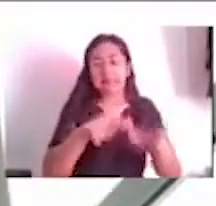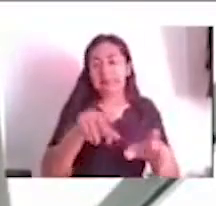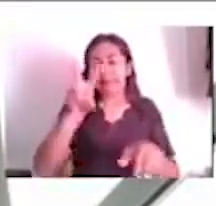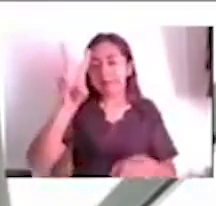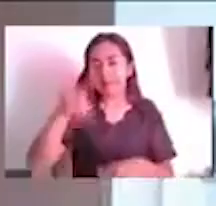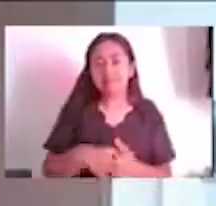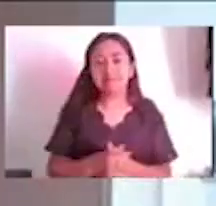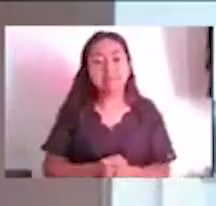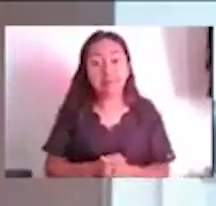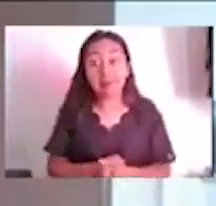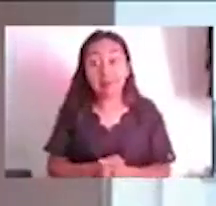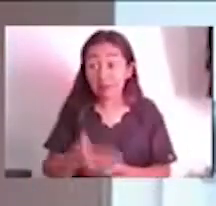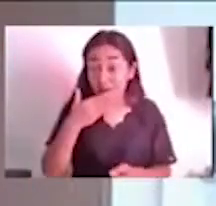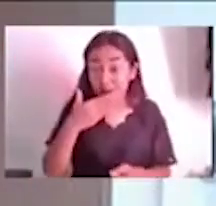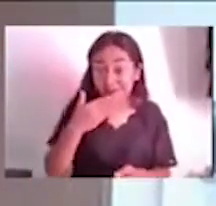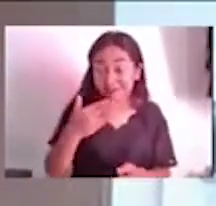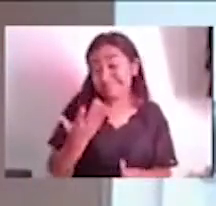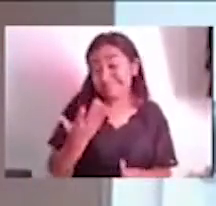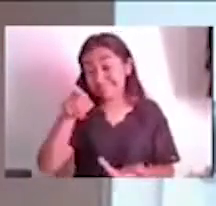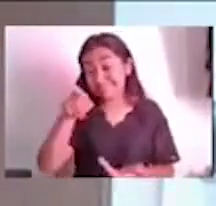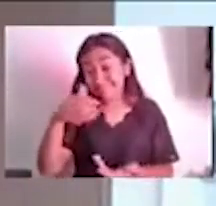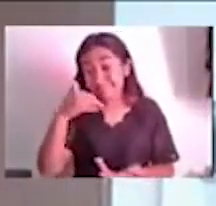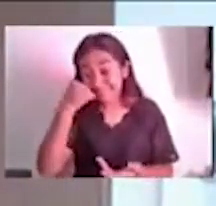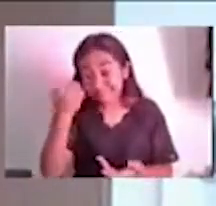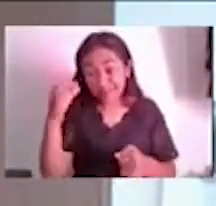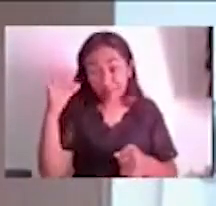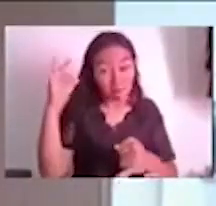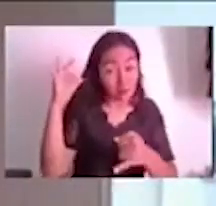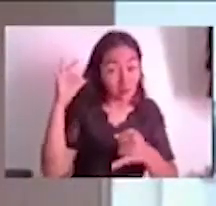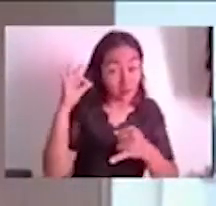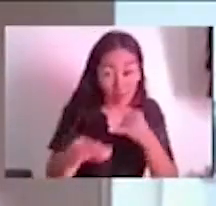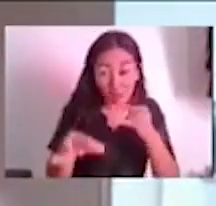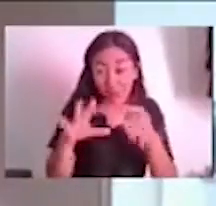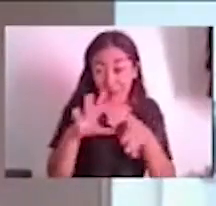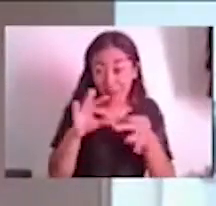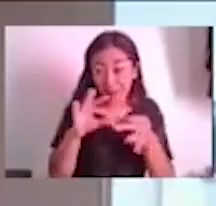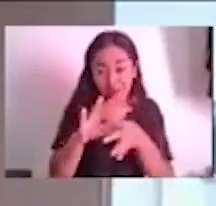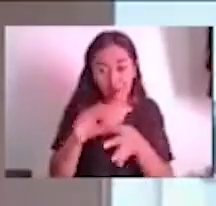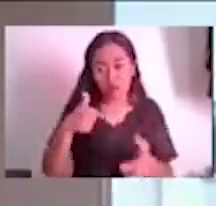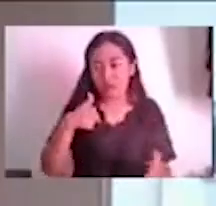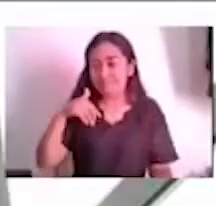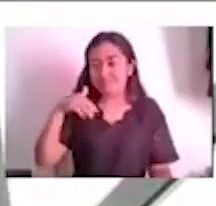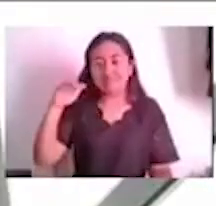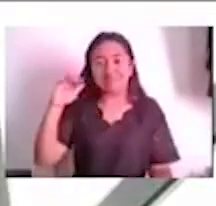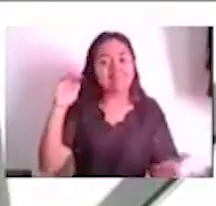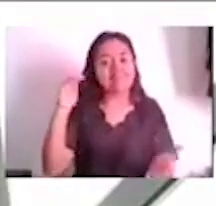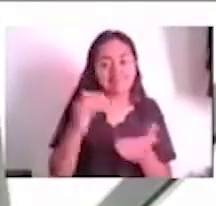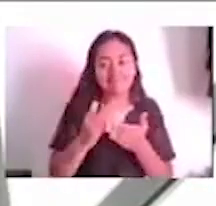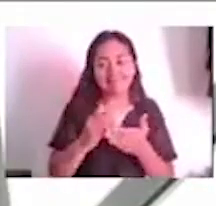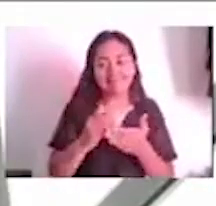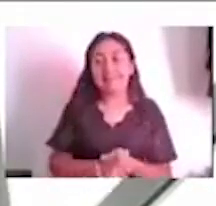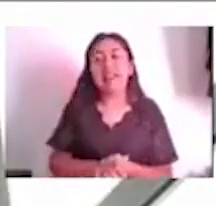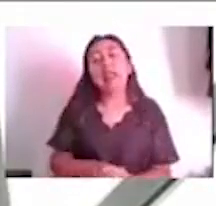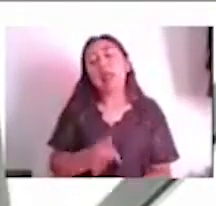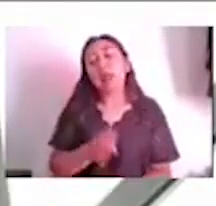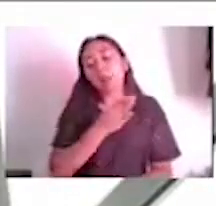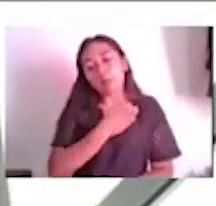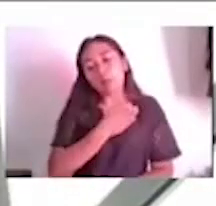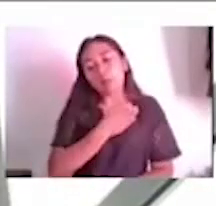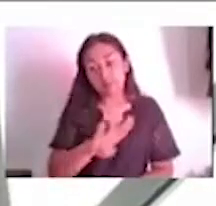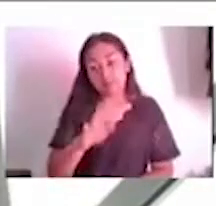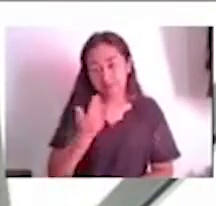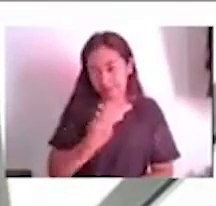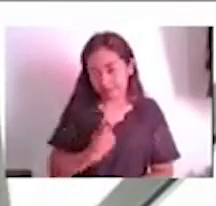si quisieras hacer un último comentario antes de que proceda yo al cierre de la sesión. Bueno, solamente que en nuestro